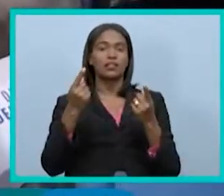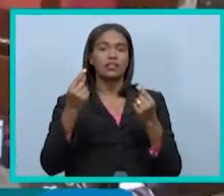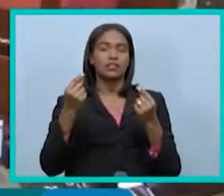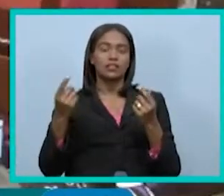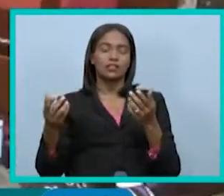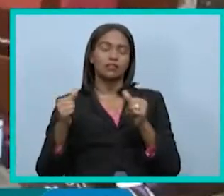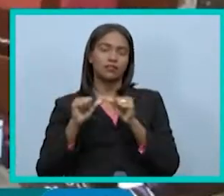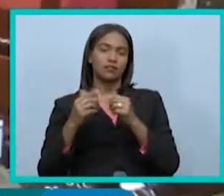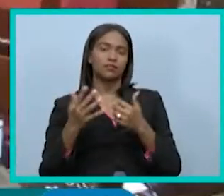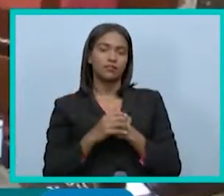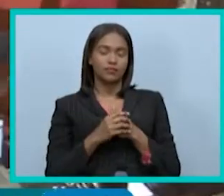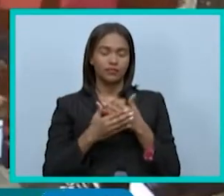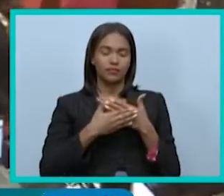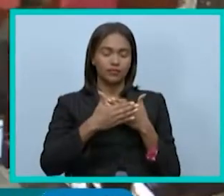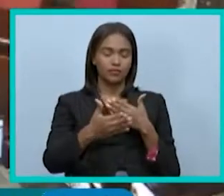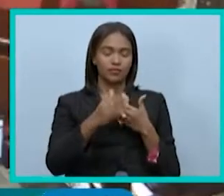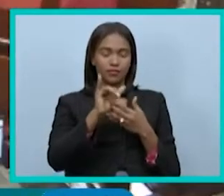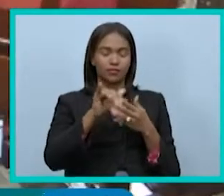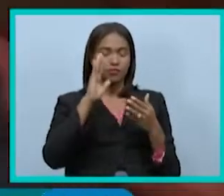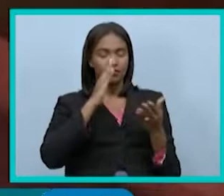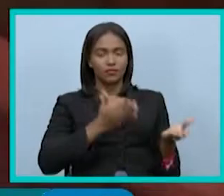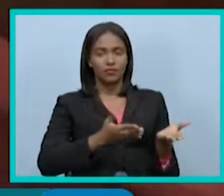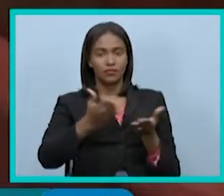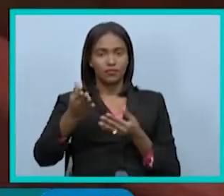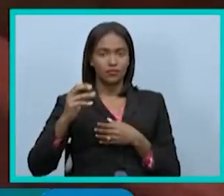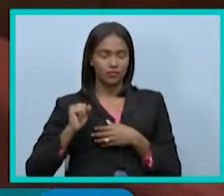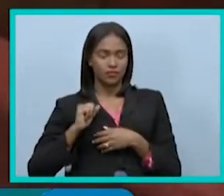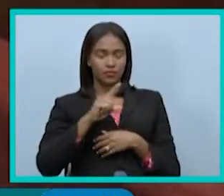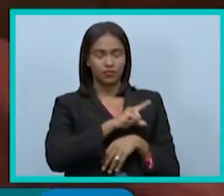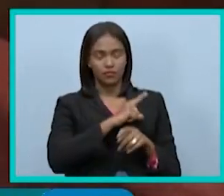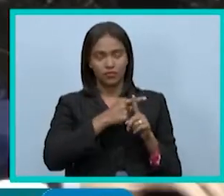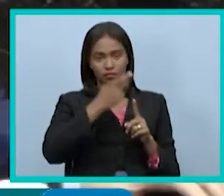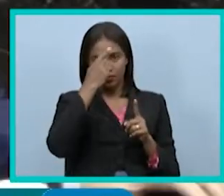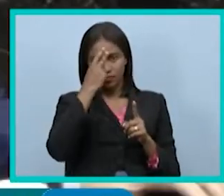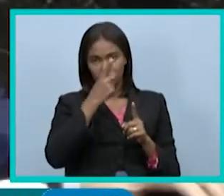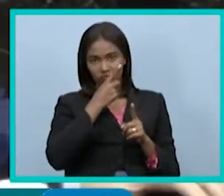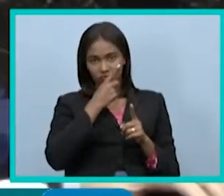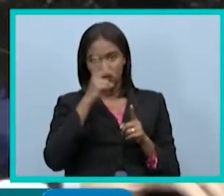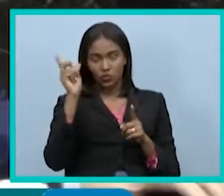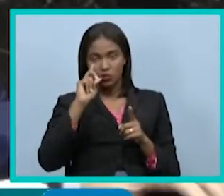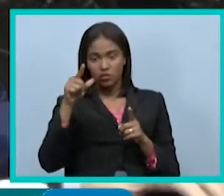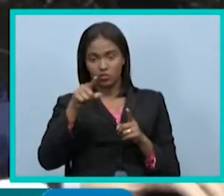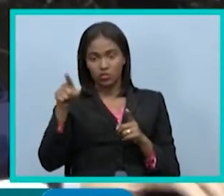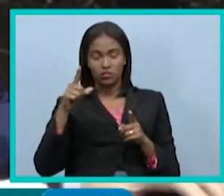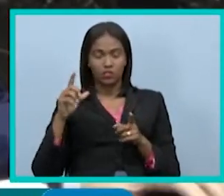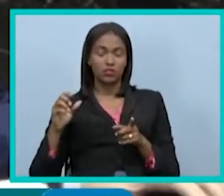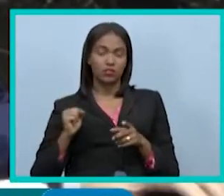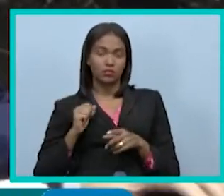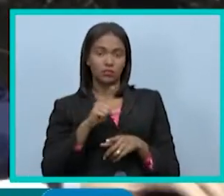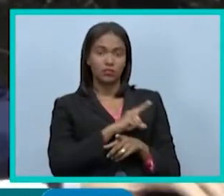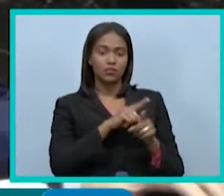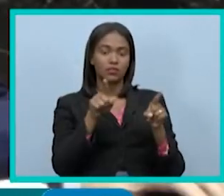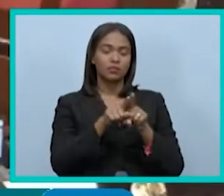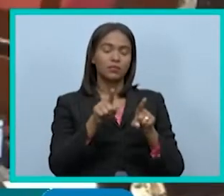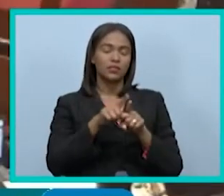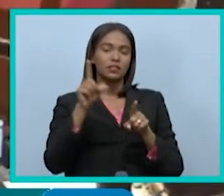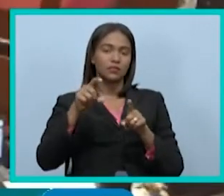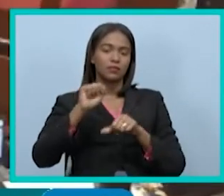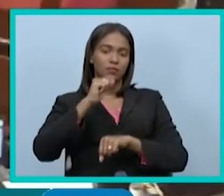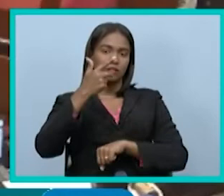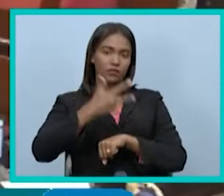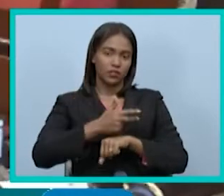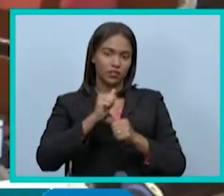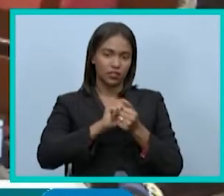oponiéndose. En lo adelante, la pieza será enviada al Senado de la República, donde los congresistas también deberán